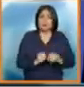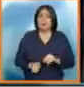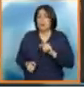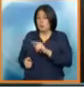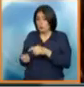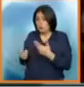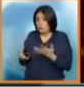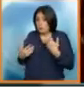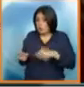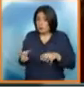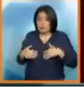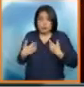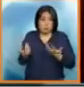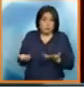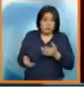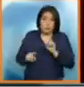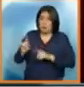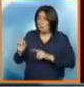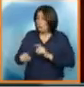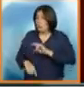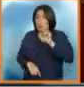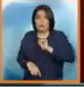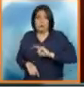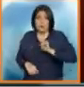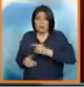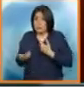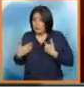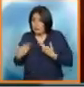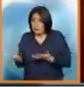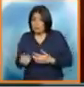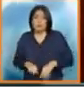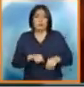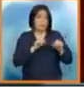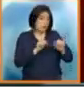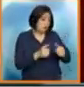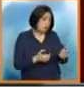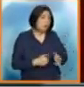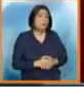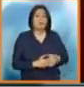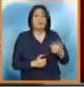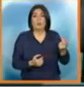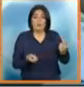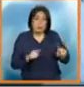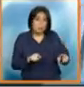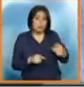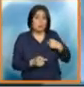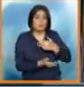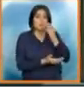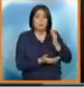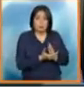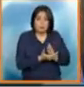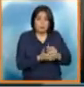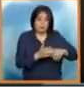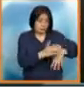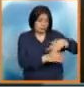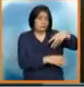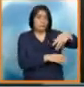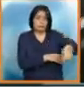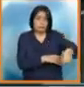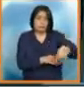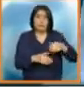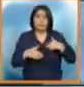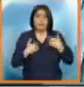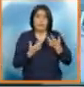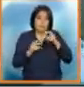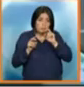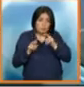¿Ustedes ya han podido aplacar algún tipo de emergencia que hayan tenido? Sí, en este caso nosotros cuando hemos tenido problemas en exteriores hemos